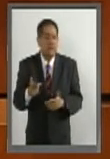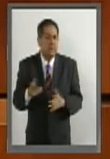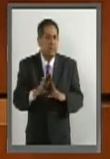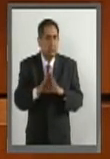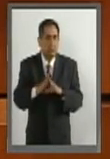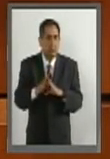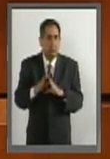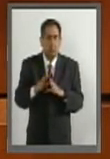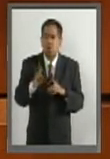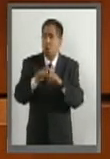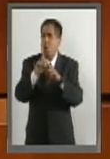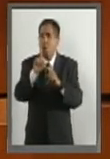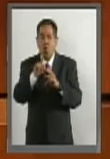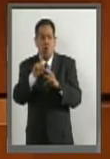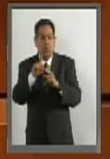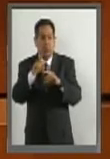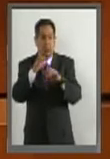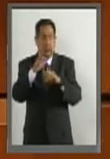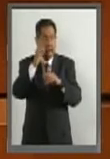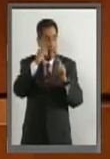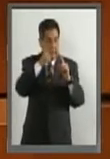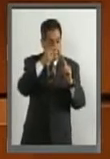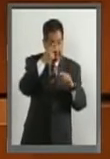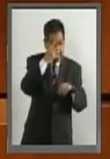una triangulación hacia Estados Unidos.